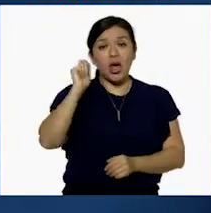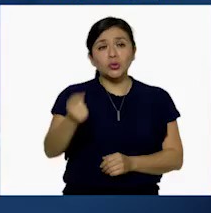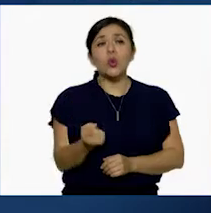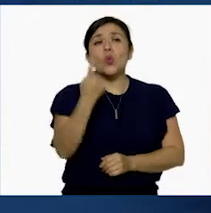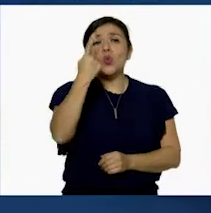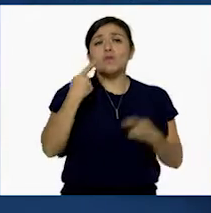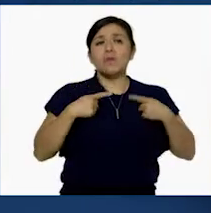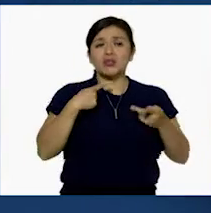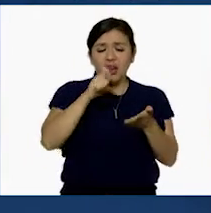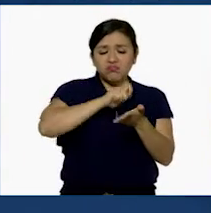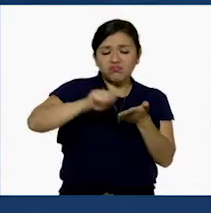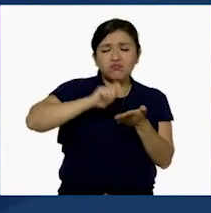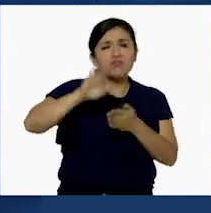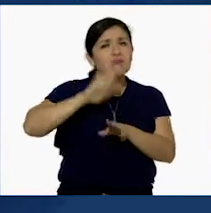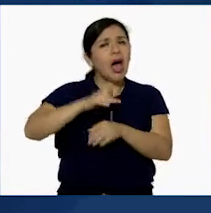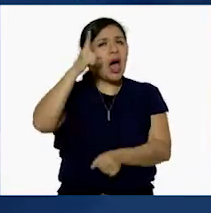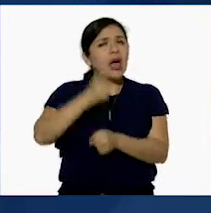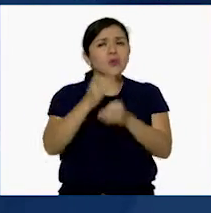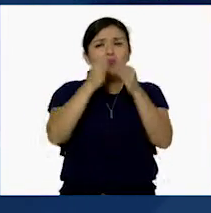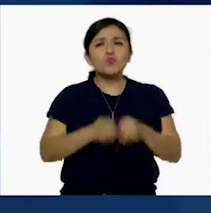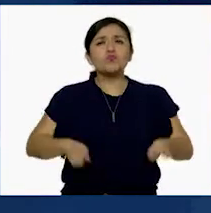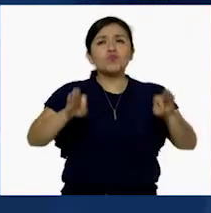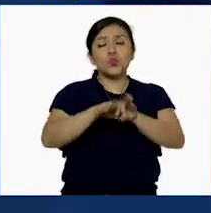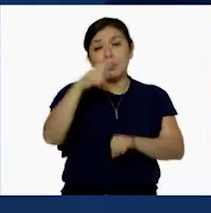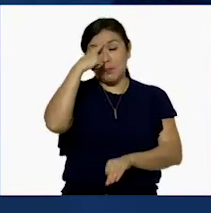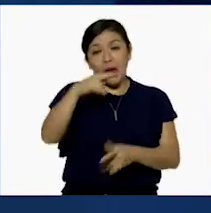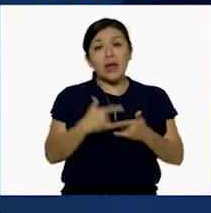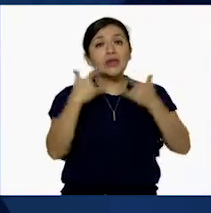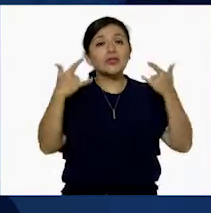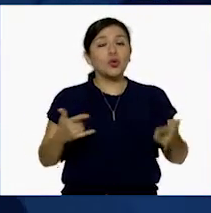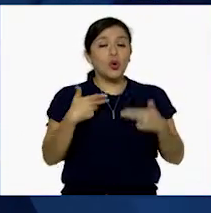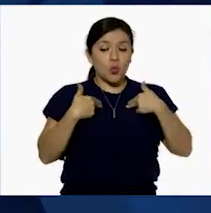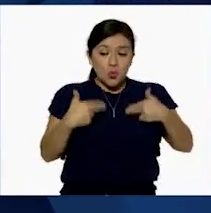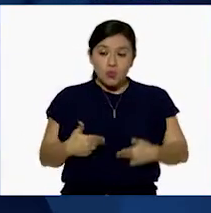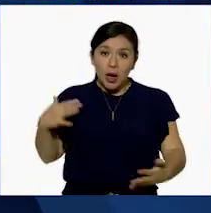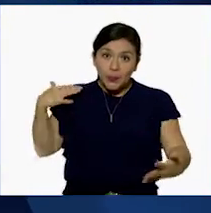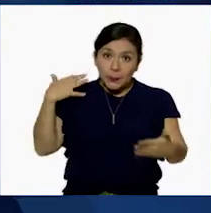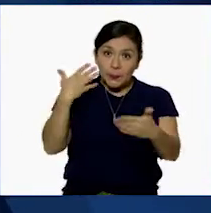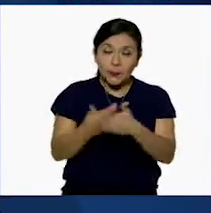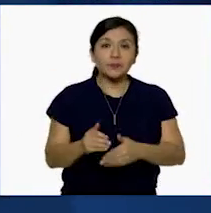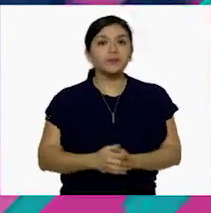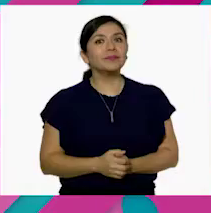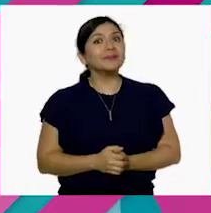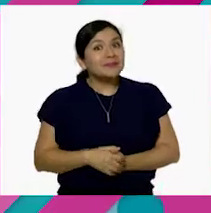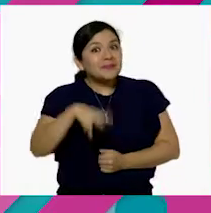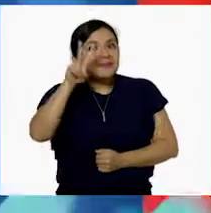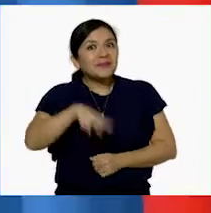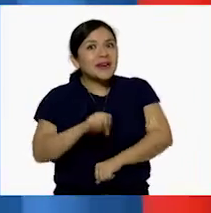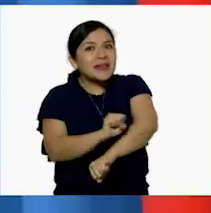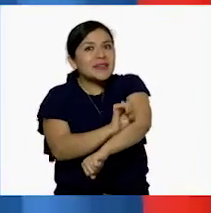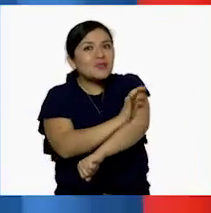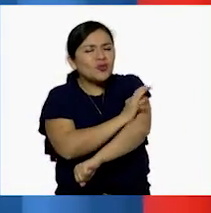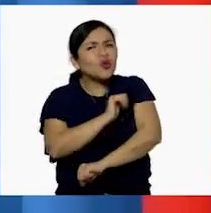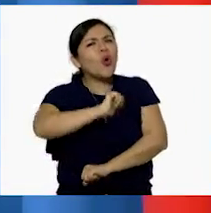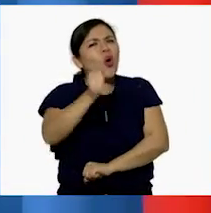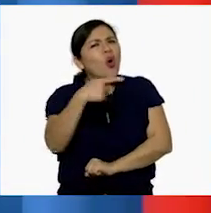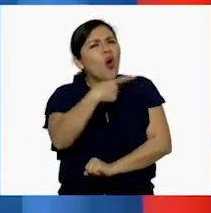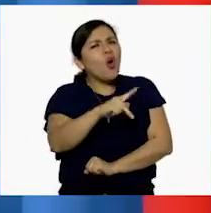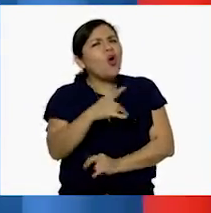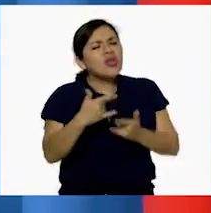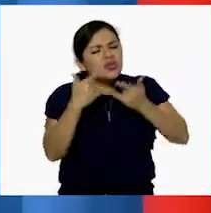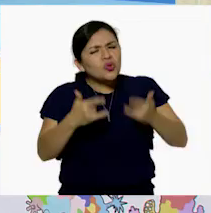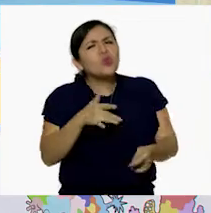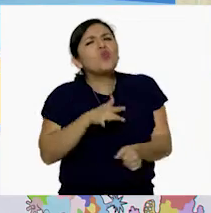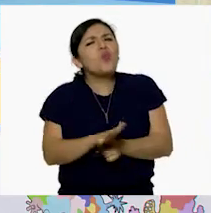los escritores más relevantes en la historia de la humanidad. Gaby, qué emoción. ¿Y qué otros textos suyos podríamos